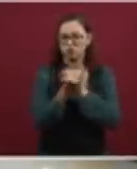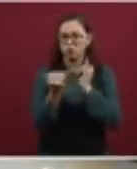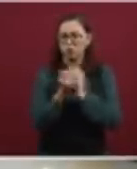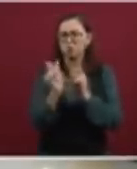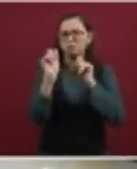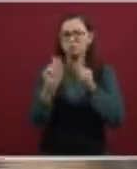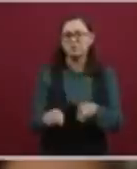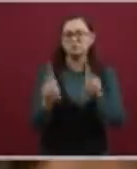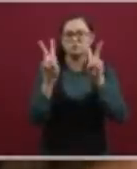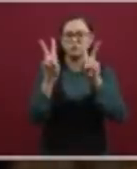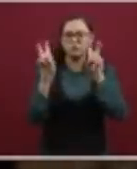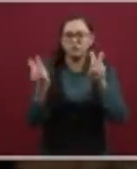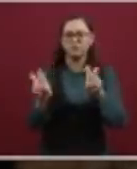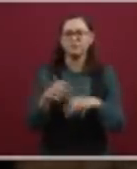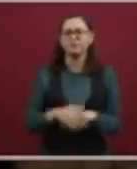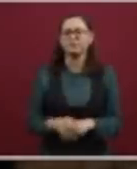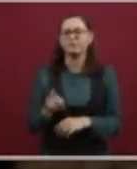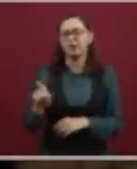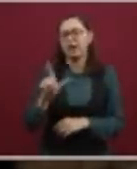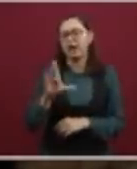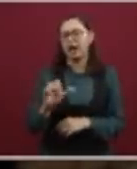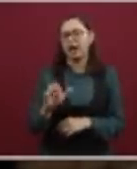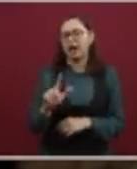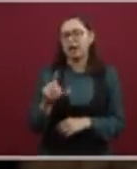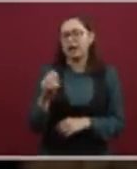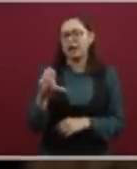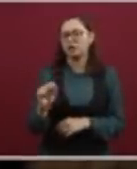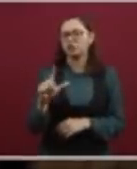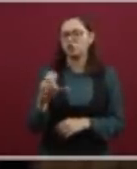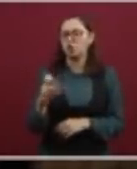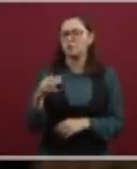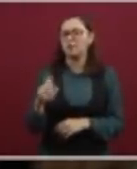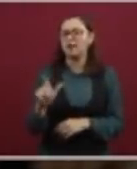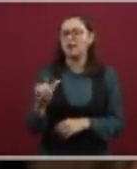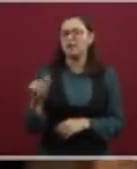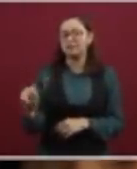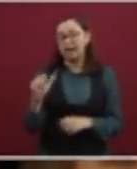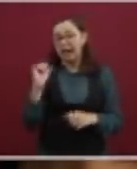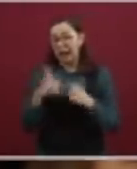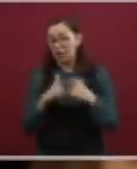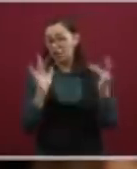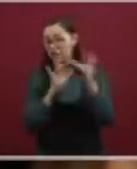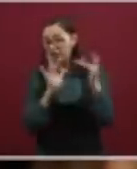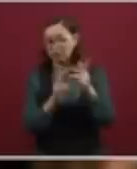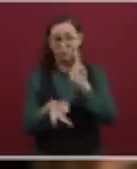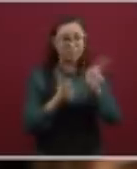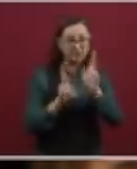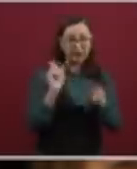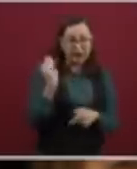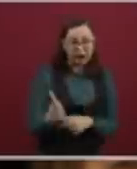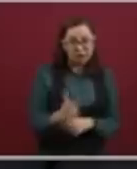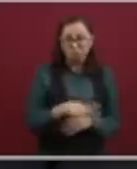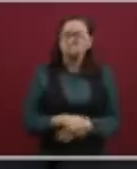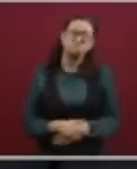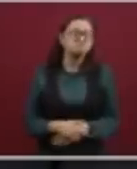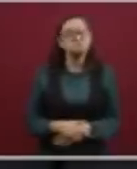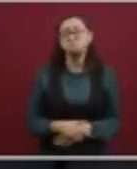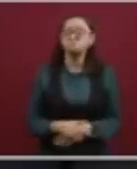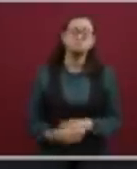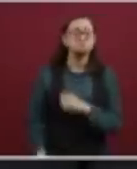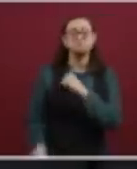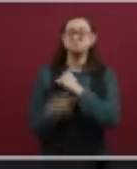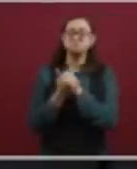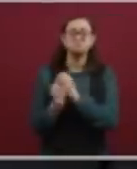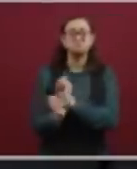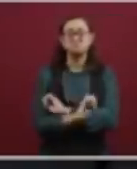tema, el señor delegado Carlos Lomelí, ¿se ha comunicado con usted? ¿Han hablado de este tema? No. ¿O usted le ha preguntado algo? No. ¿No? No, no. ¿No han